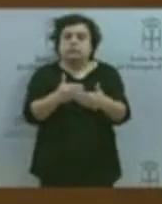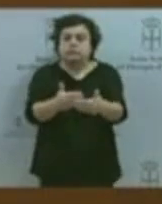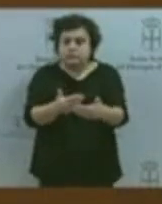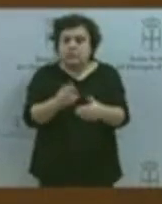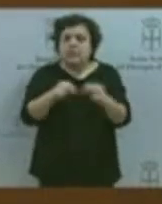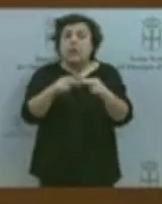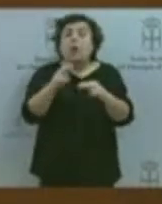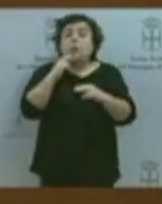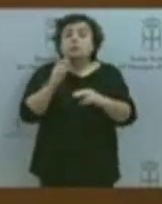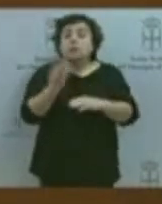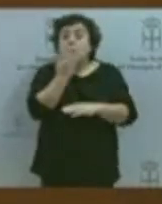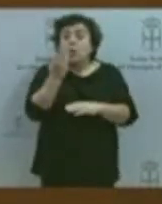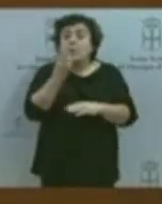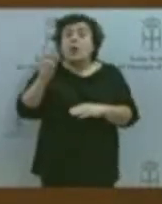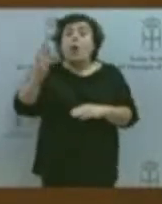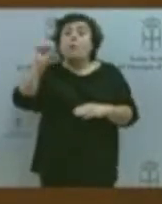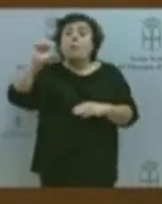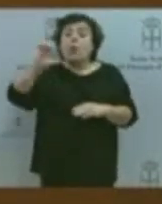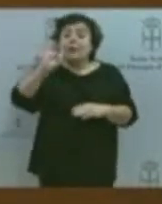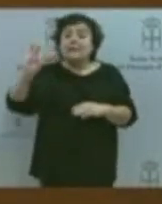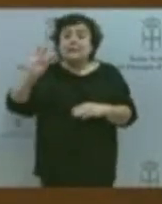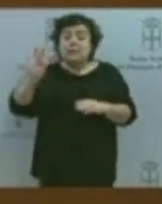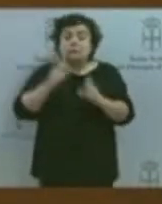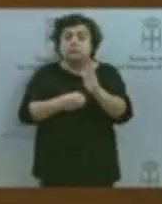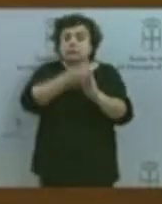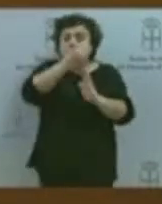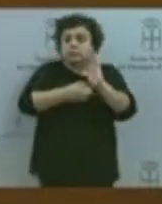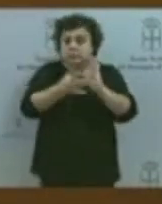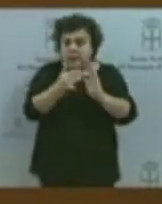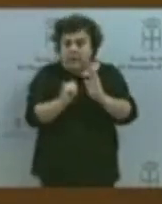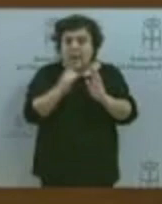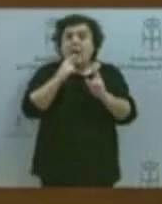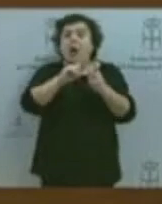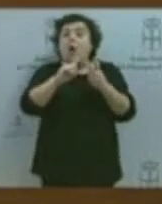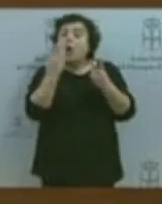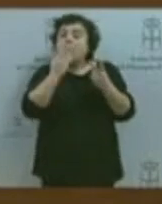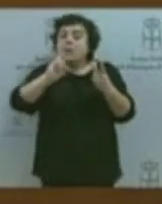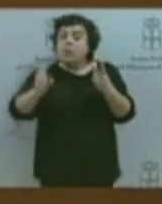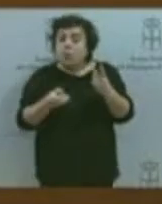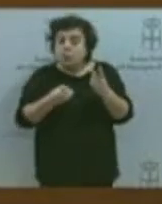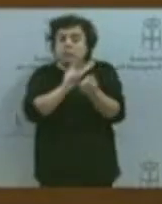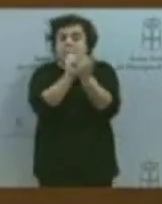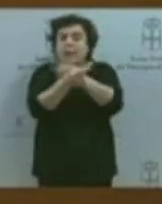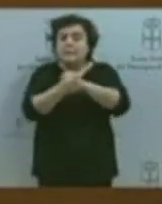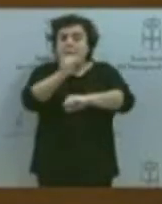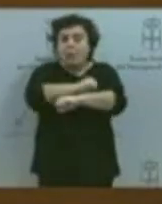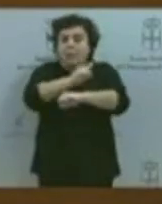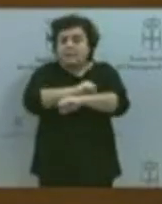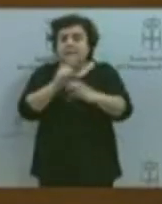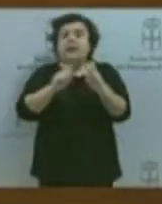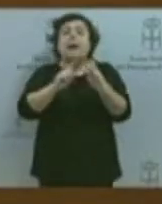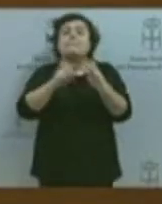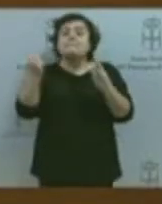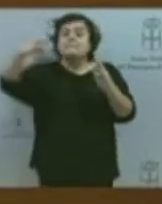un ascensor que es necesario. En el Baudilo Vigón, una sustitución de ventanas. En el Antonio Machado, remodelación de espacios de ampliación del